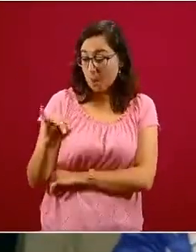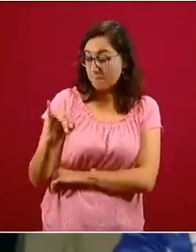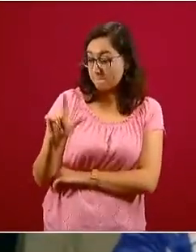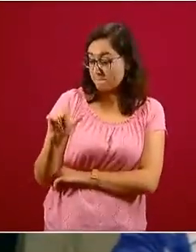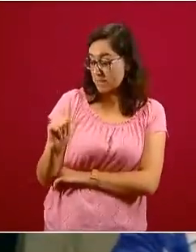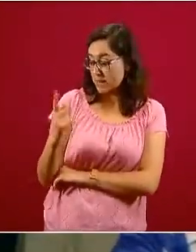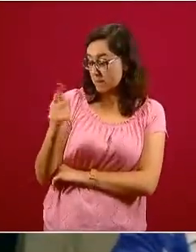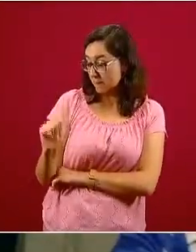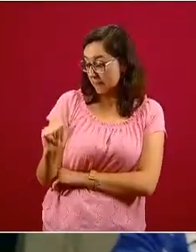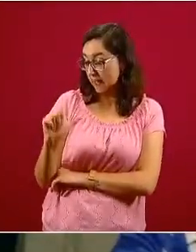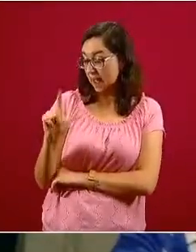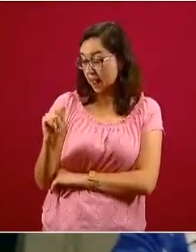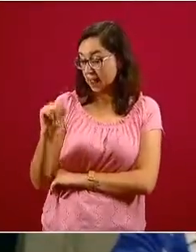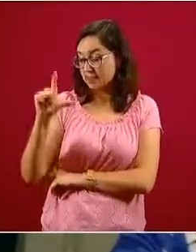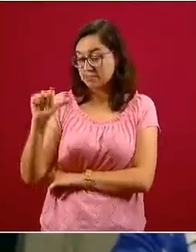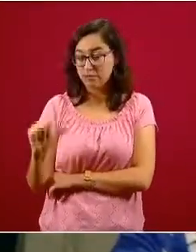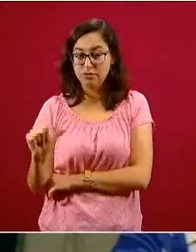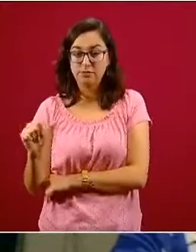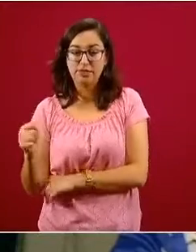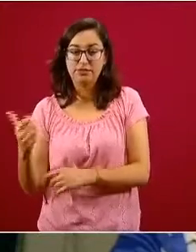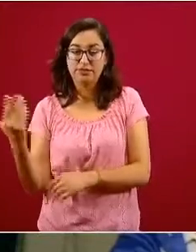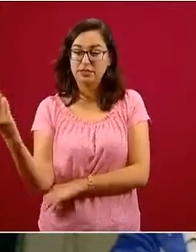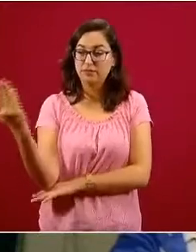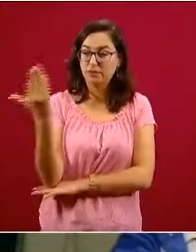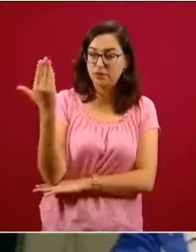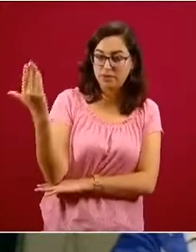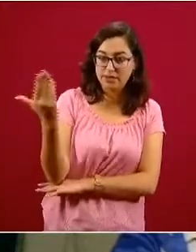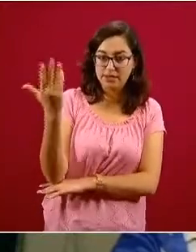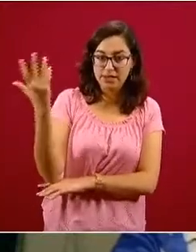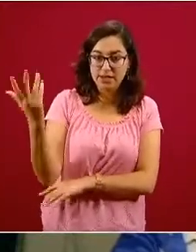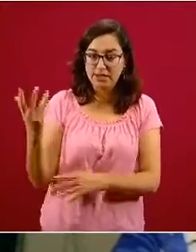listas ha aparecido en los más altos de contagios y de